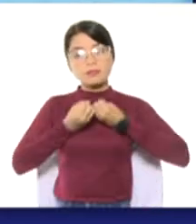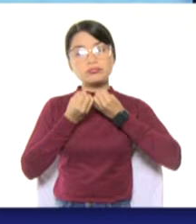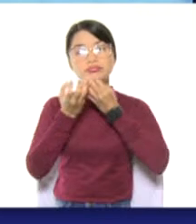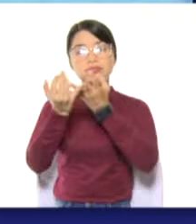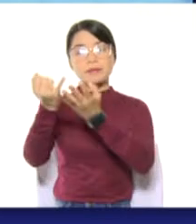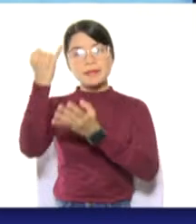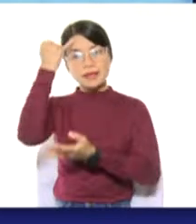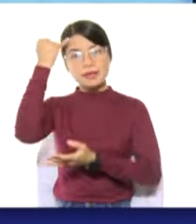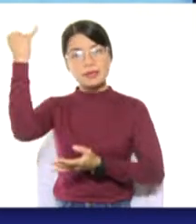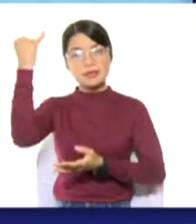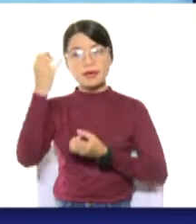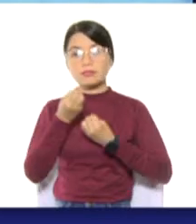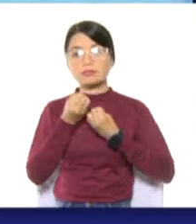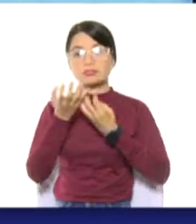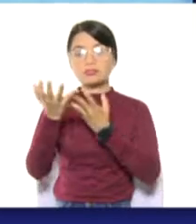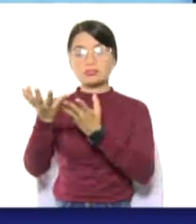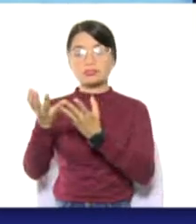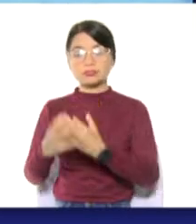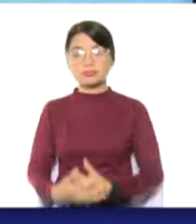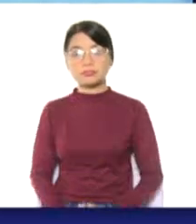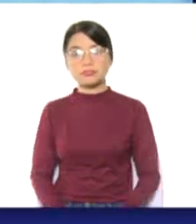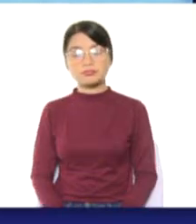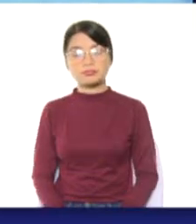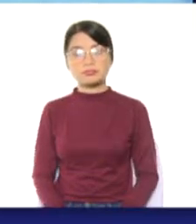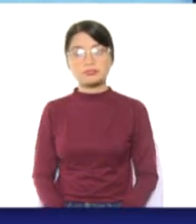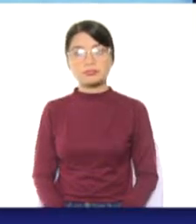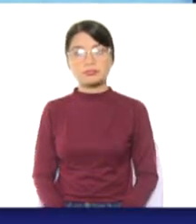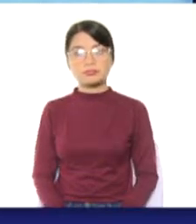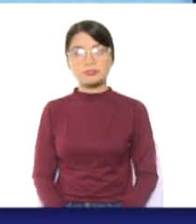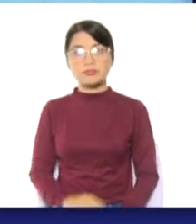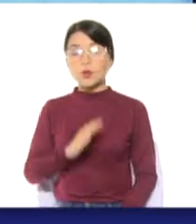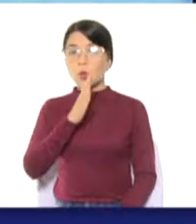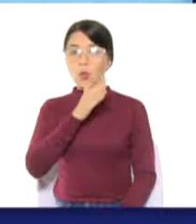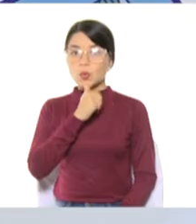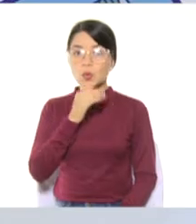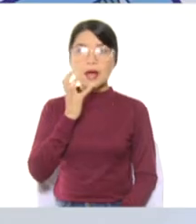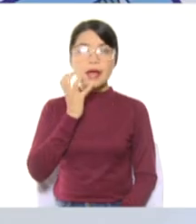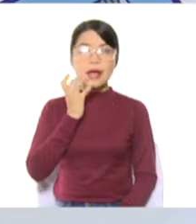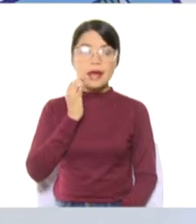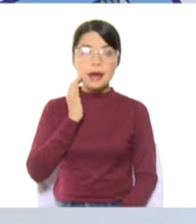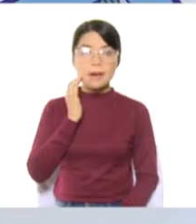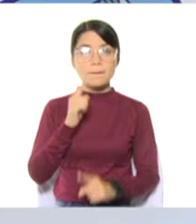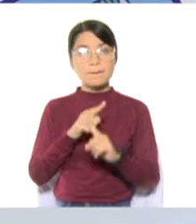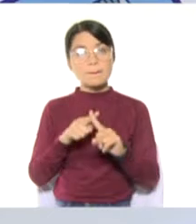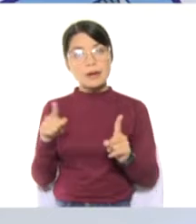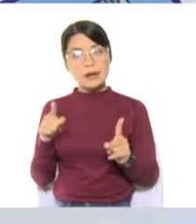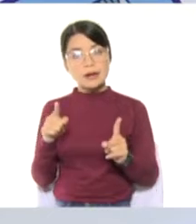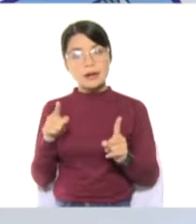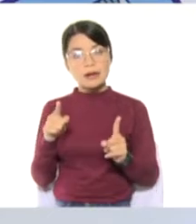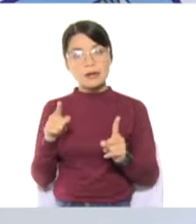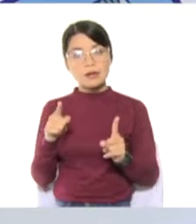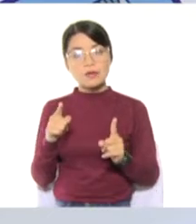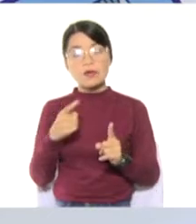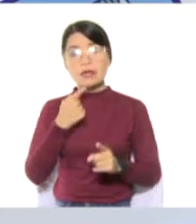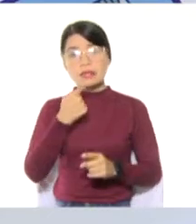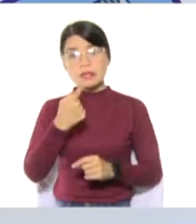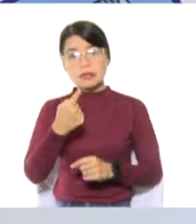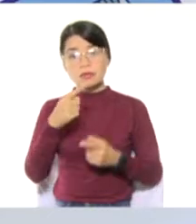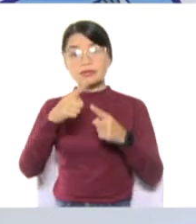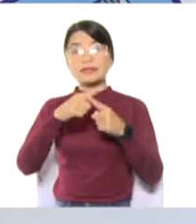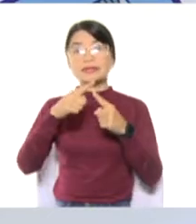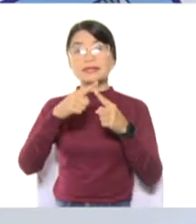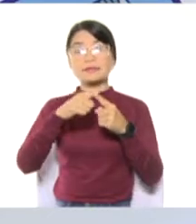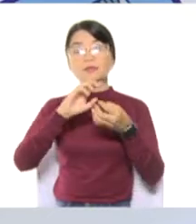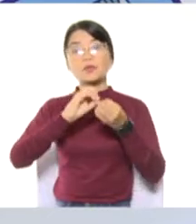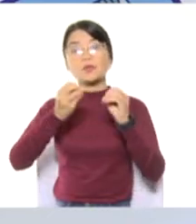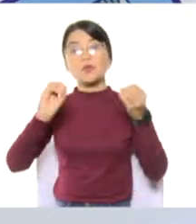esta. En este caso no te voy a dar un ejemplo, pero continúo conversando y diciéndote los tipos de